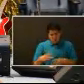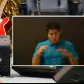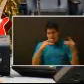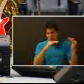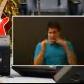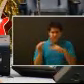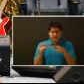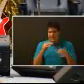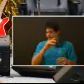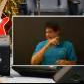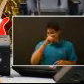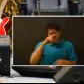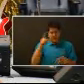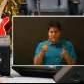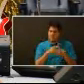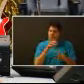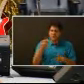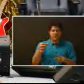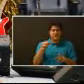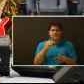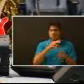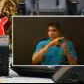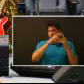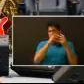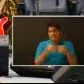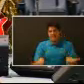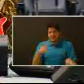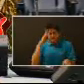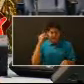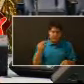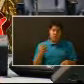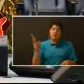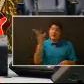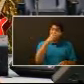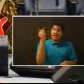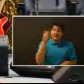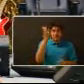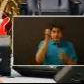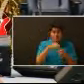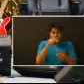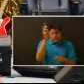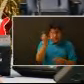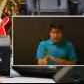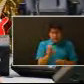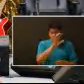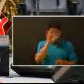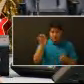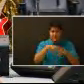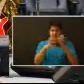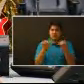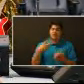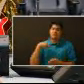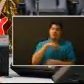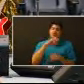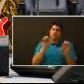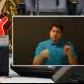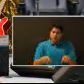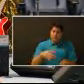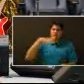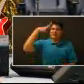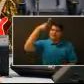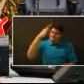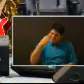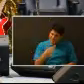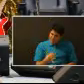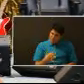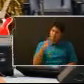la ganó allá en la cruz del Calvario. Entonces, por eso nosotros podemos tener la seguridad de que Él